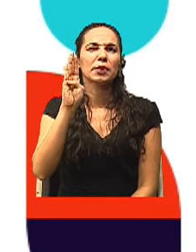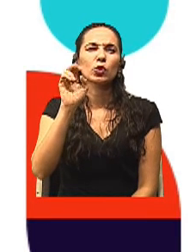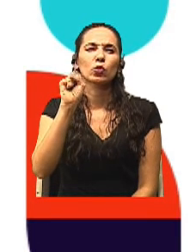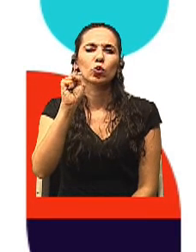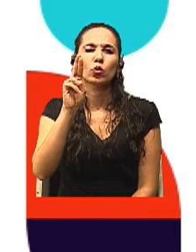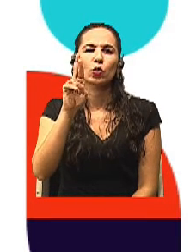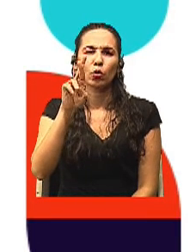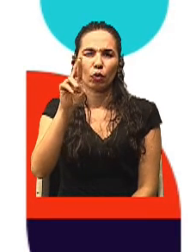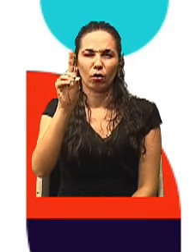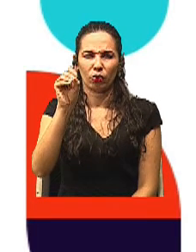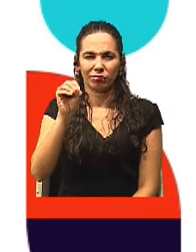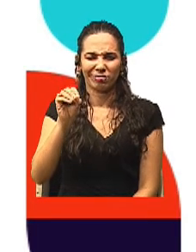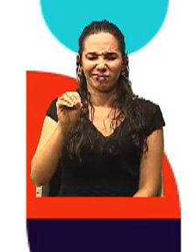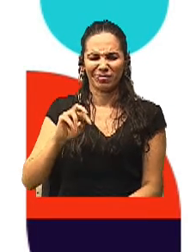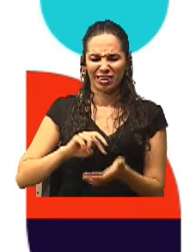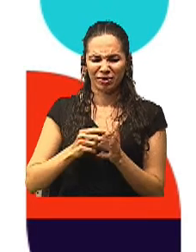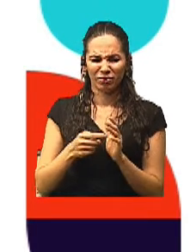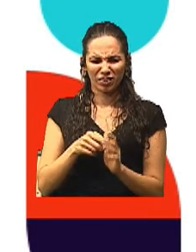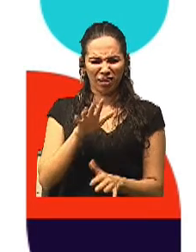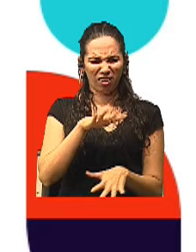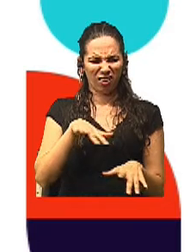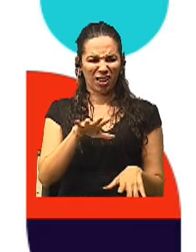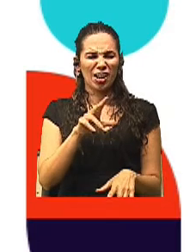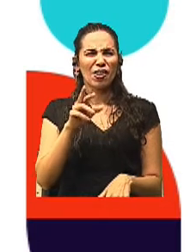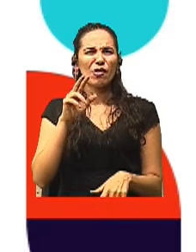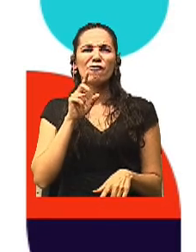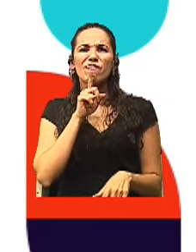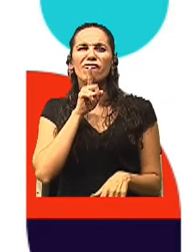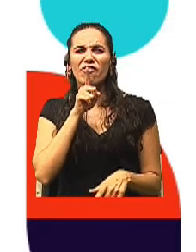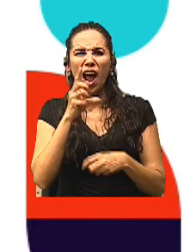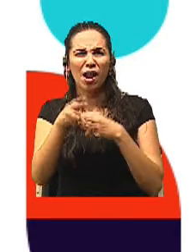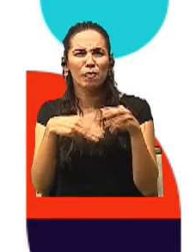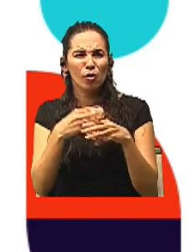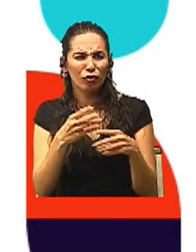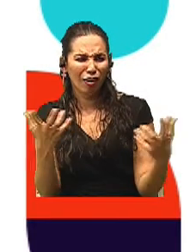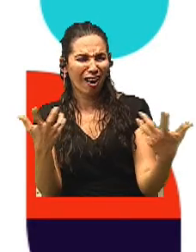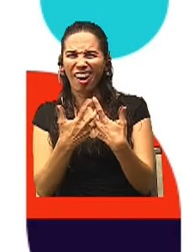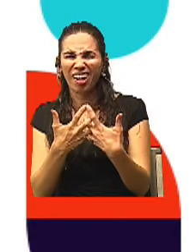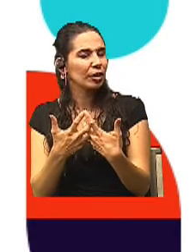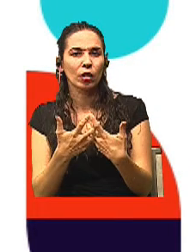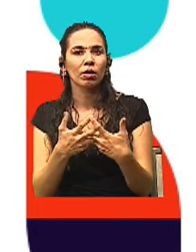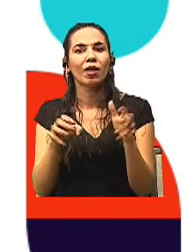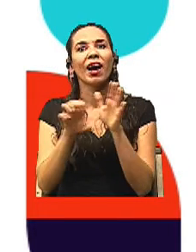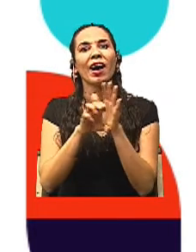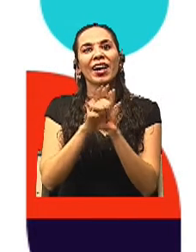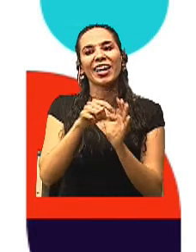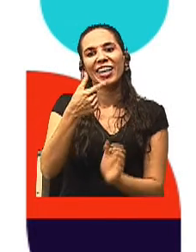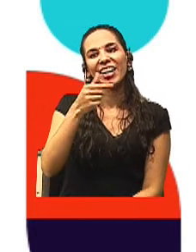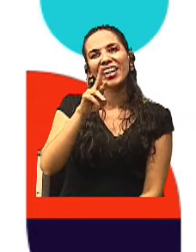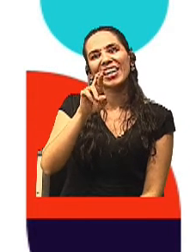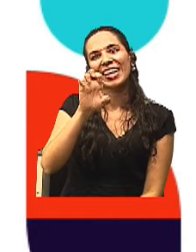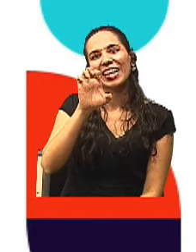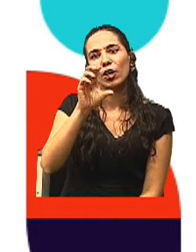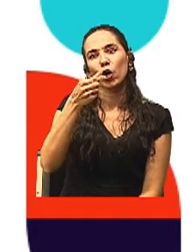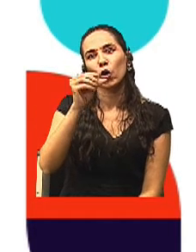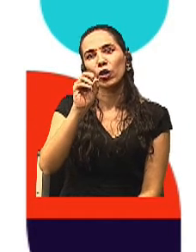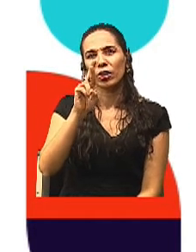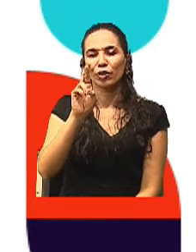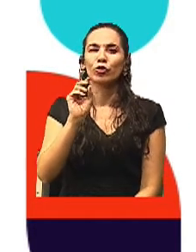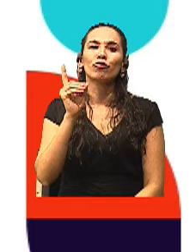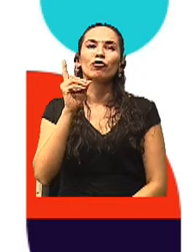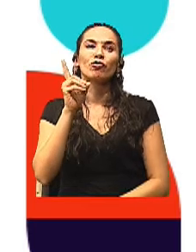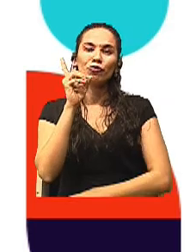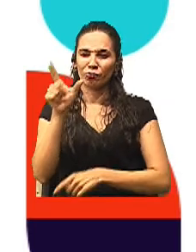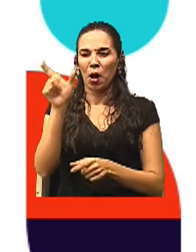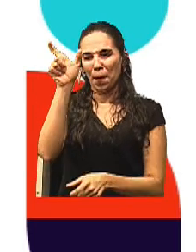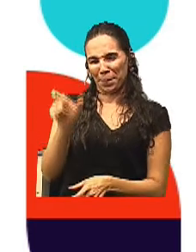hay un hecho que no calza en el mundo racional. Por ejemplo, Gregorio, que es un ser humano, un día, sin